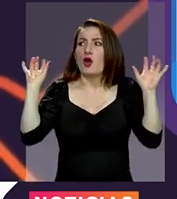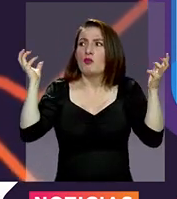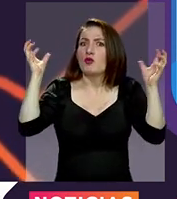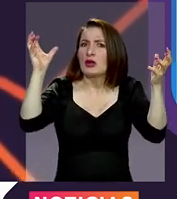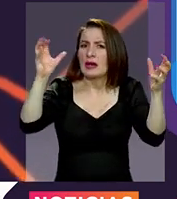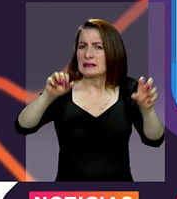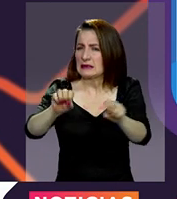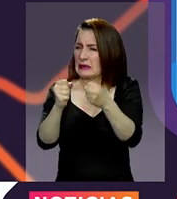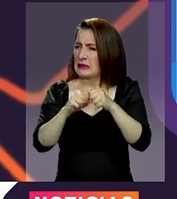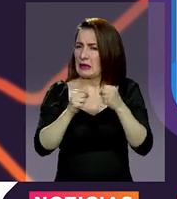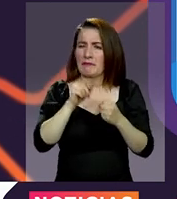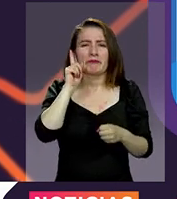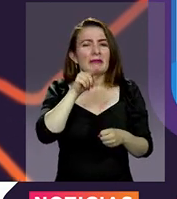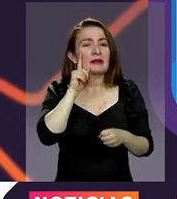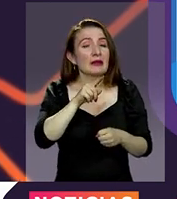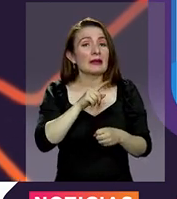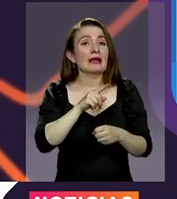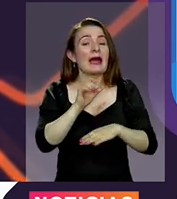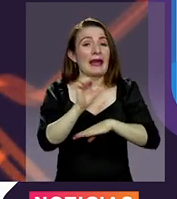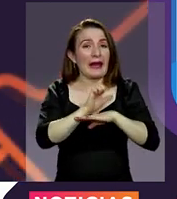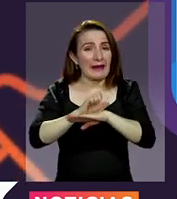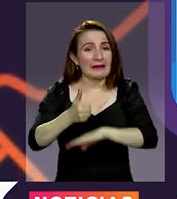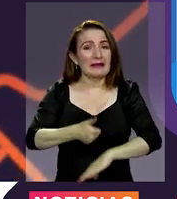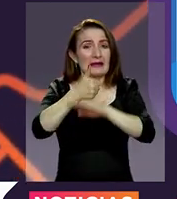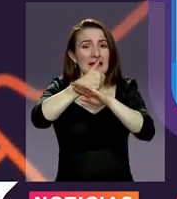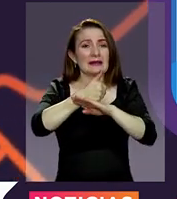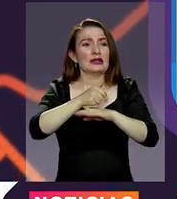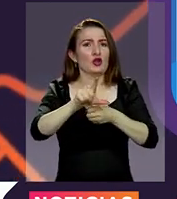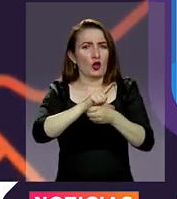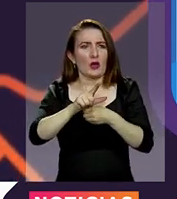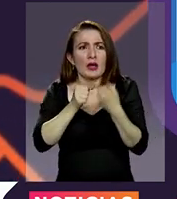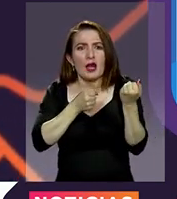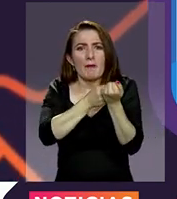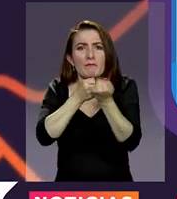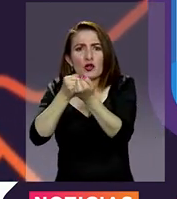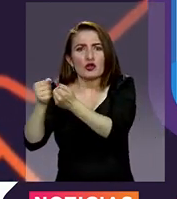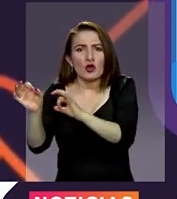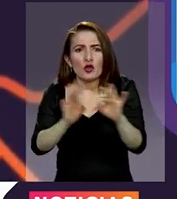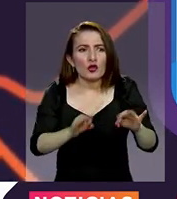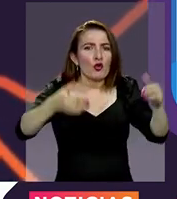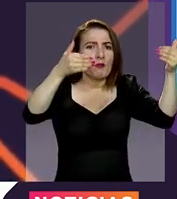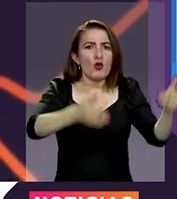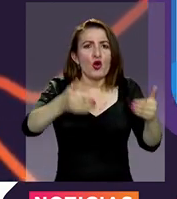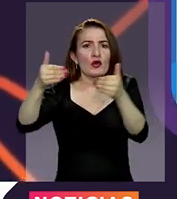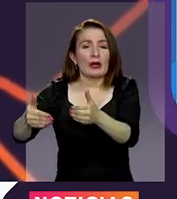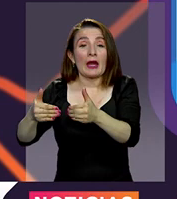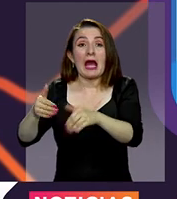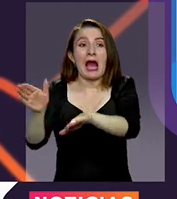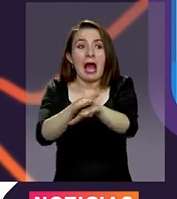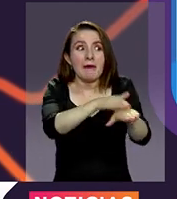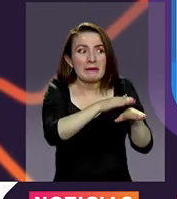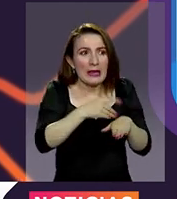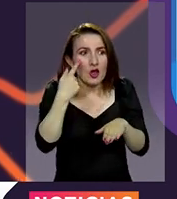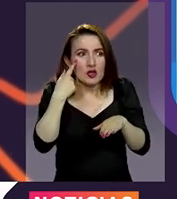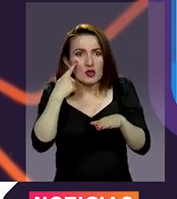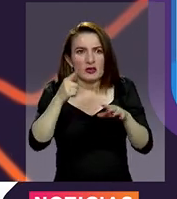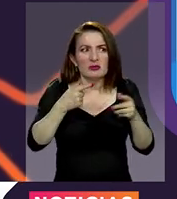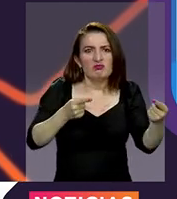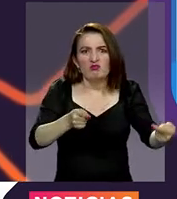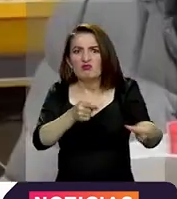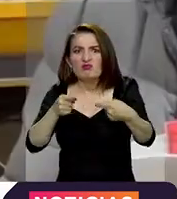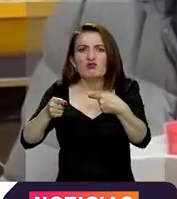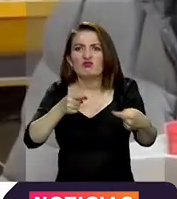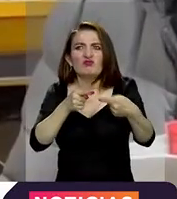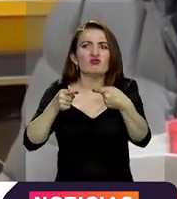terminaron vandalizadas. Ediles y dirigentes locales les dan apoyo logístico en bloqueos. Los convocan a mantener la